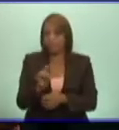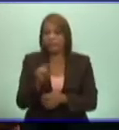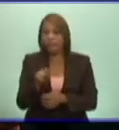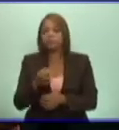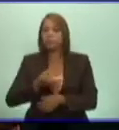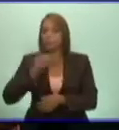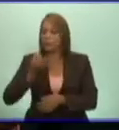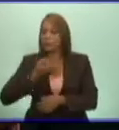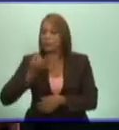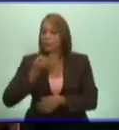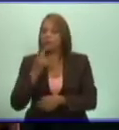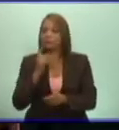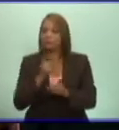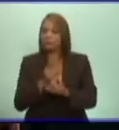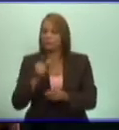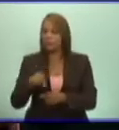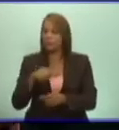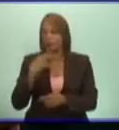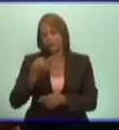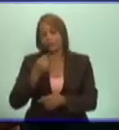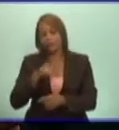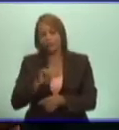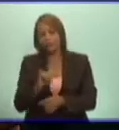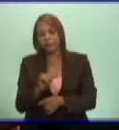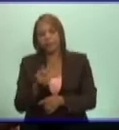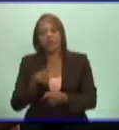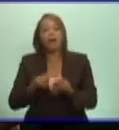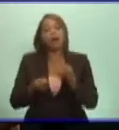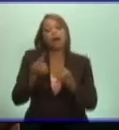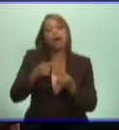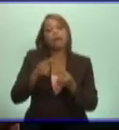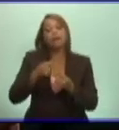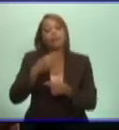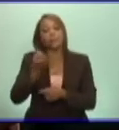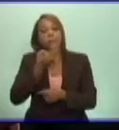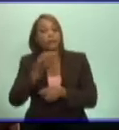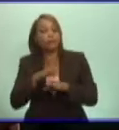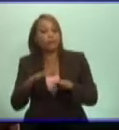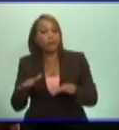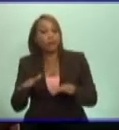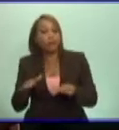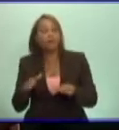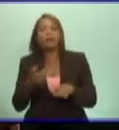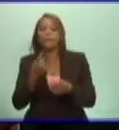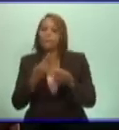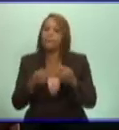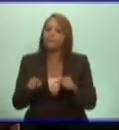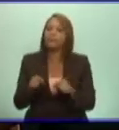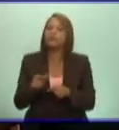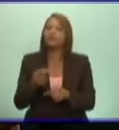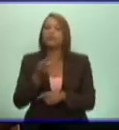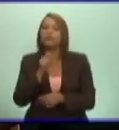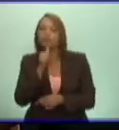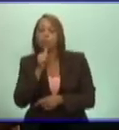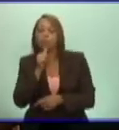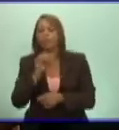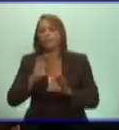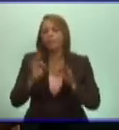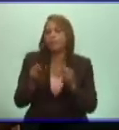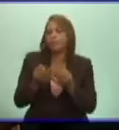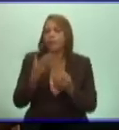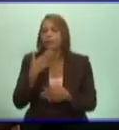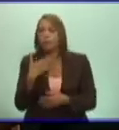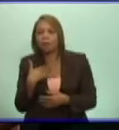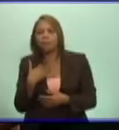explicar en este encuentro, porque aunque se explicó en el panel anterior, todavía quedan algunas dudas que tienen que ver con los